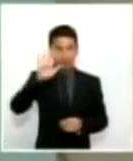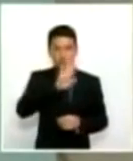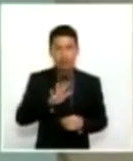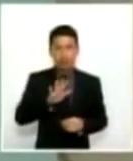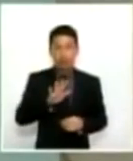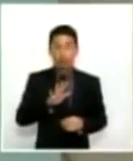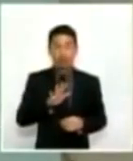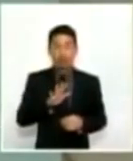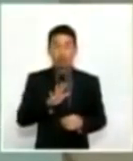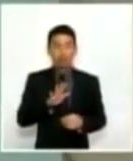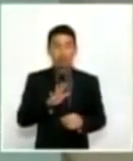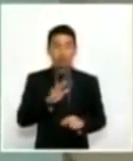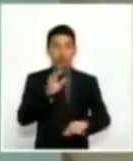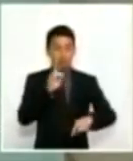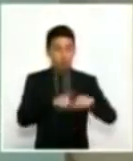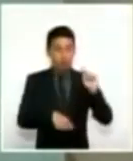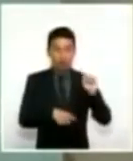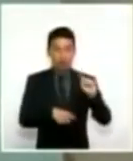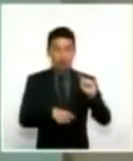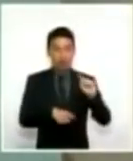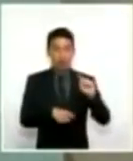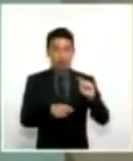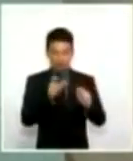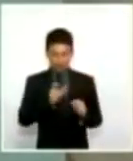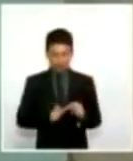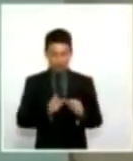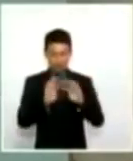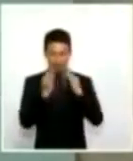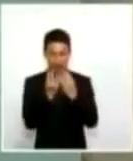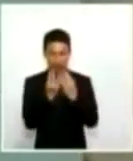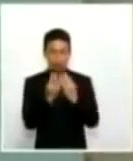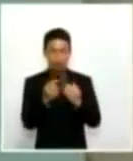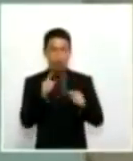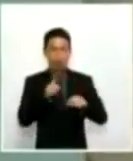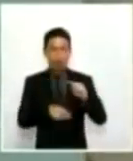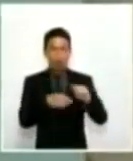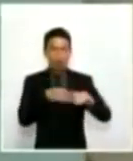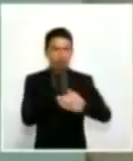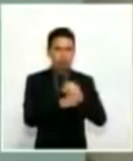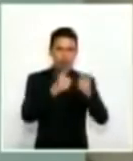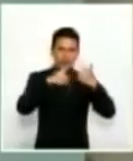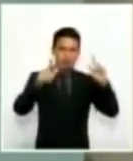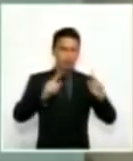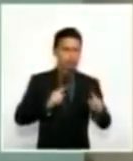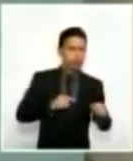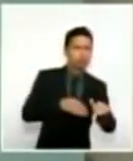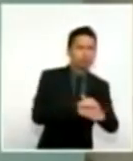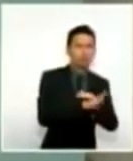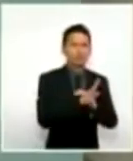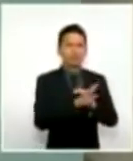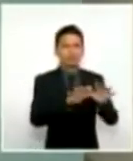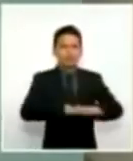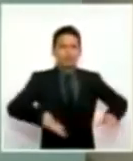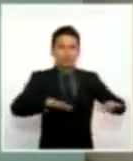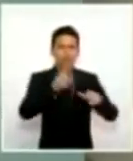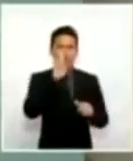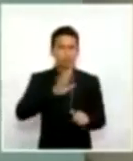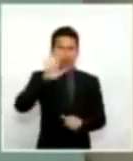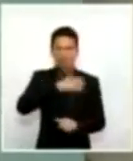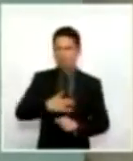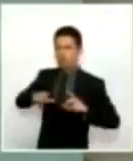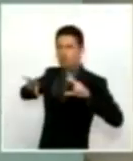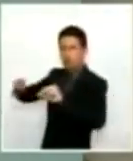no permitieron que un senador de la República se movilizara libremente en territorio nacional.